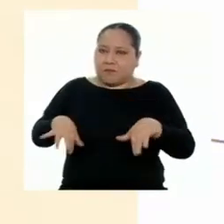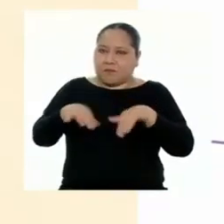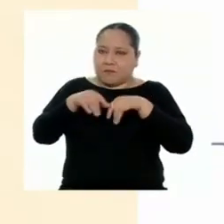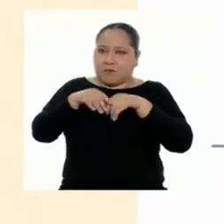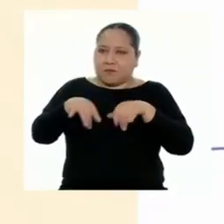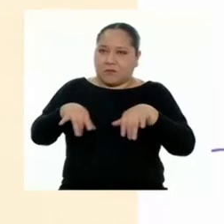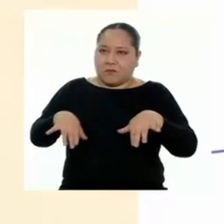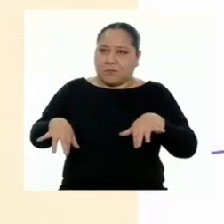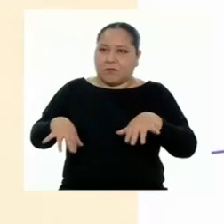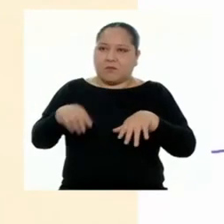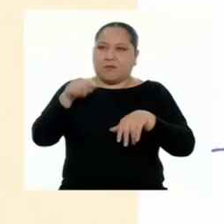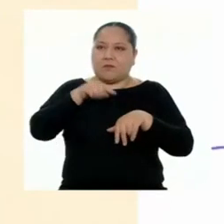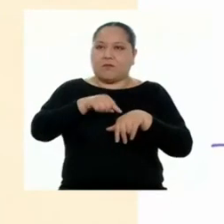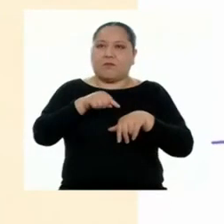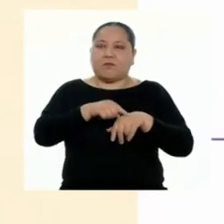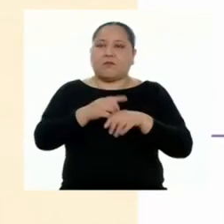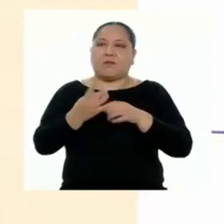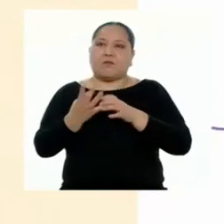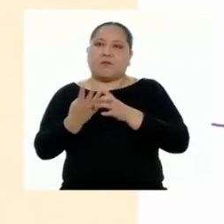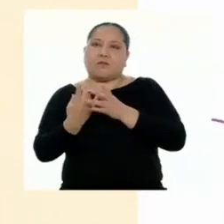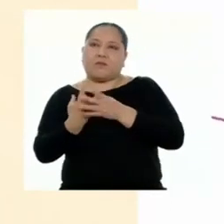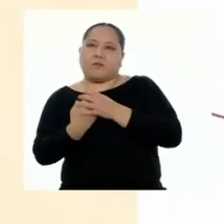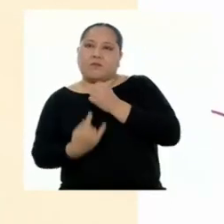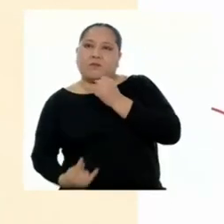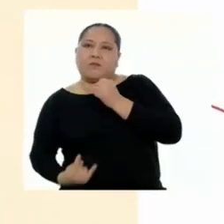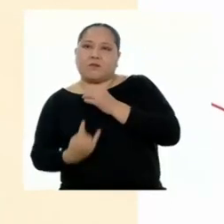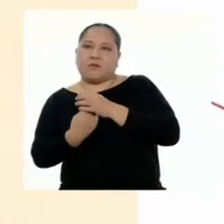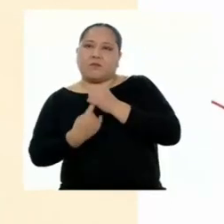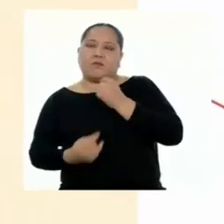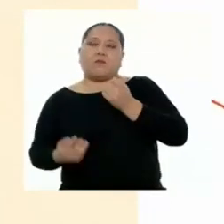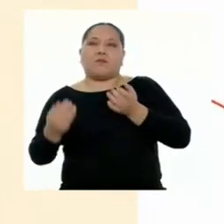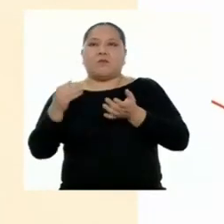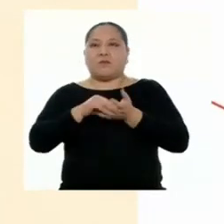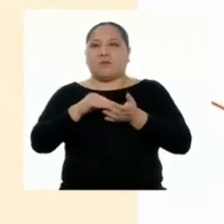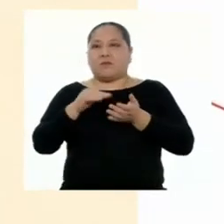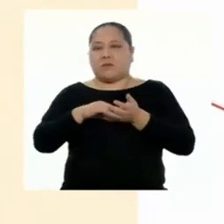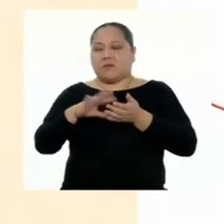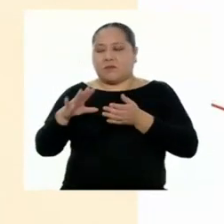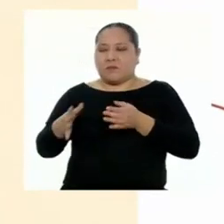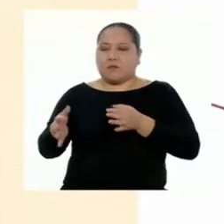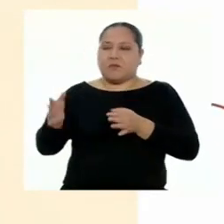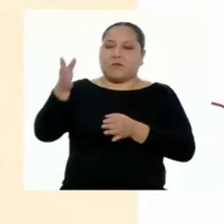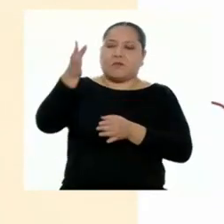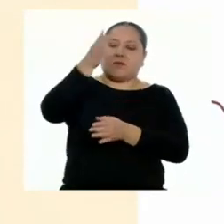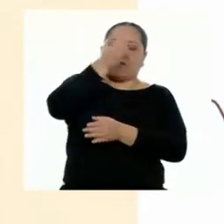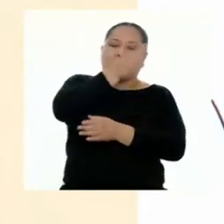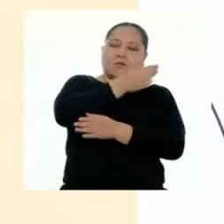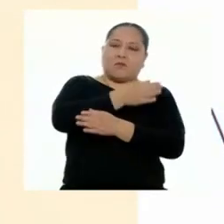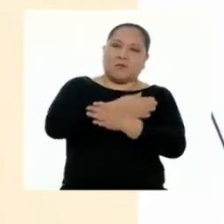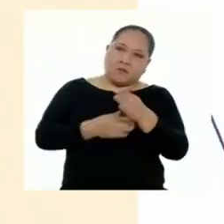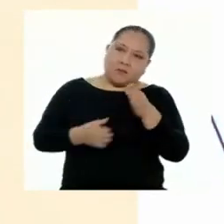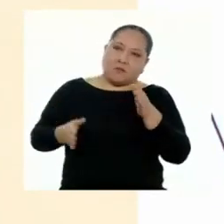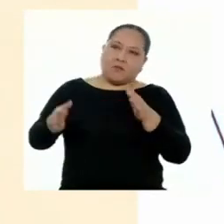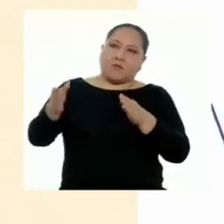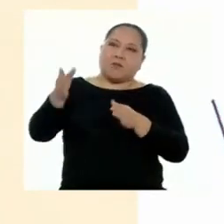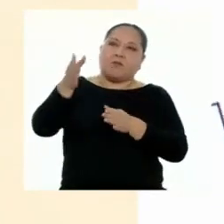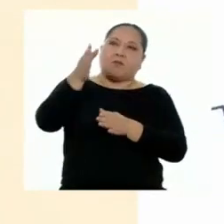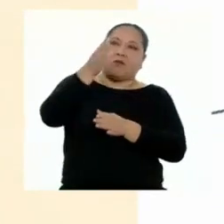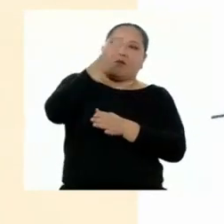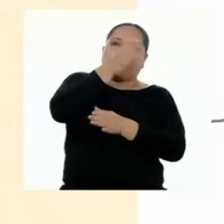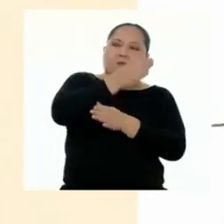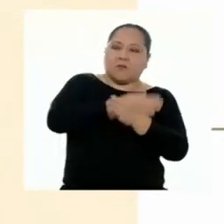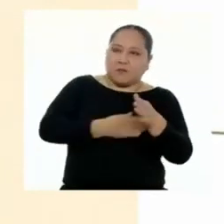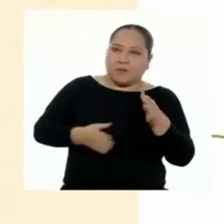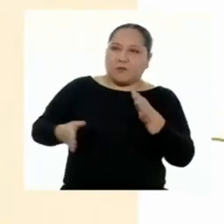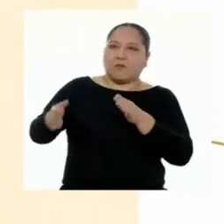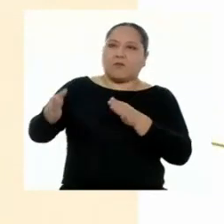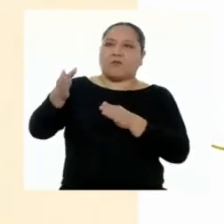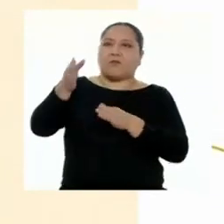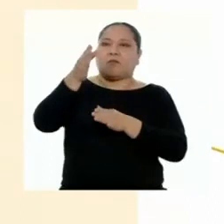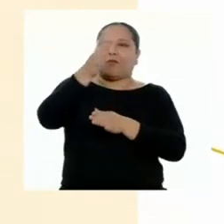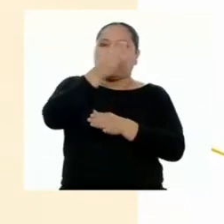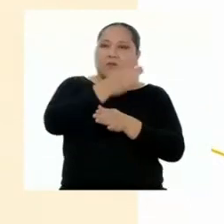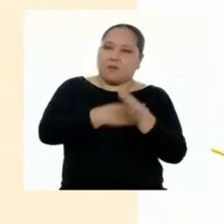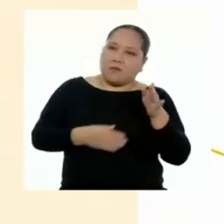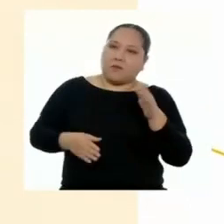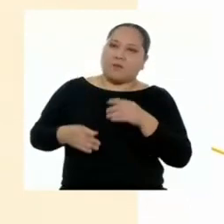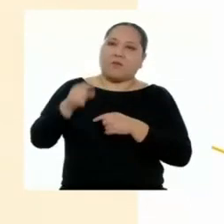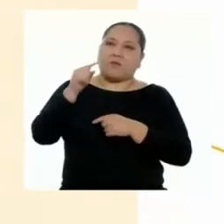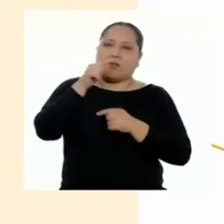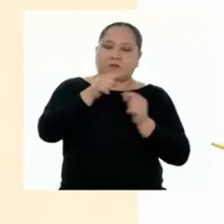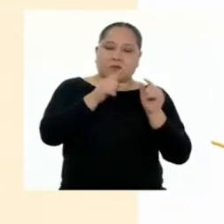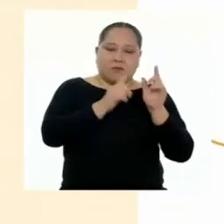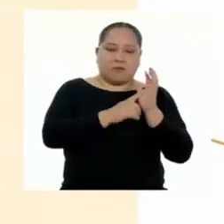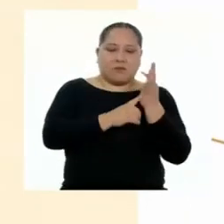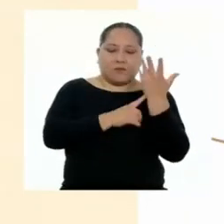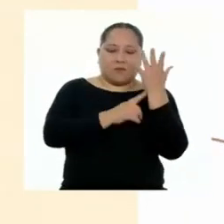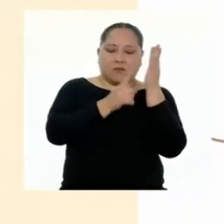atmósfera, donde pueden ser absorbidos nuevamente en la siguiente ronda del ciclo. De este modo, la materia va pasando